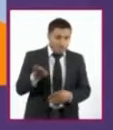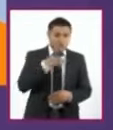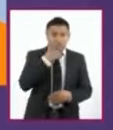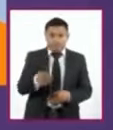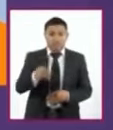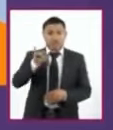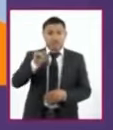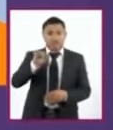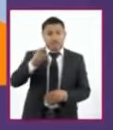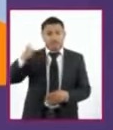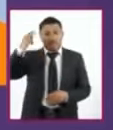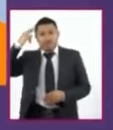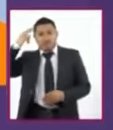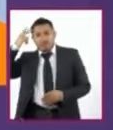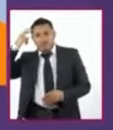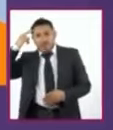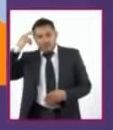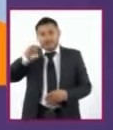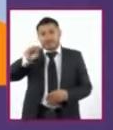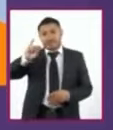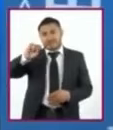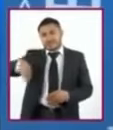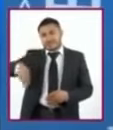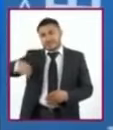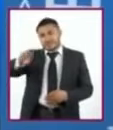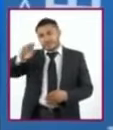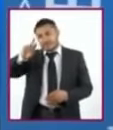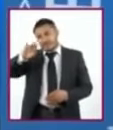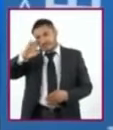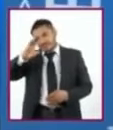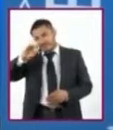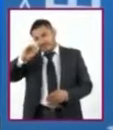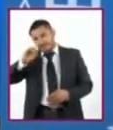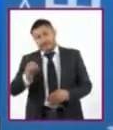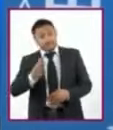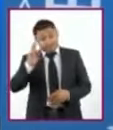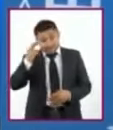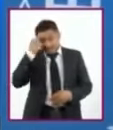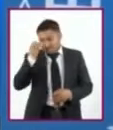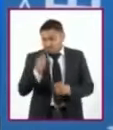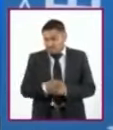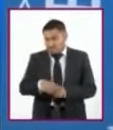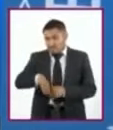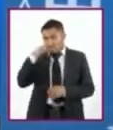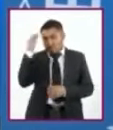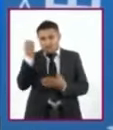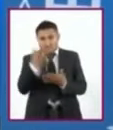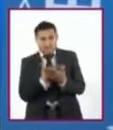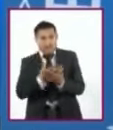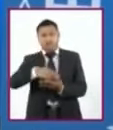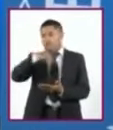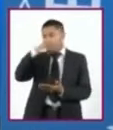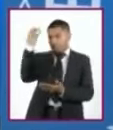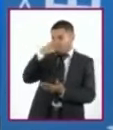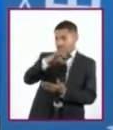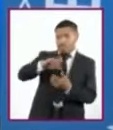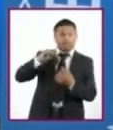que el Palacio de Bellas Artes es simétrico. ¿Recuerdan alguna imagen o foto donde se